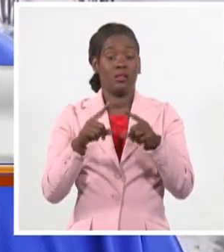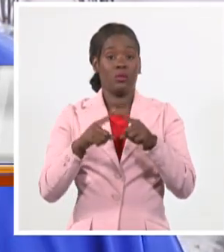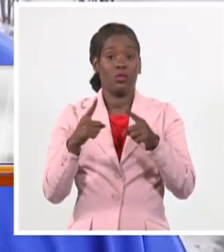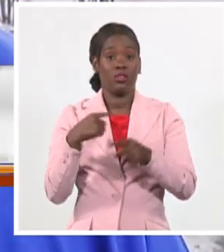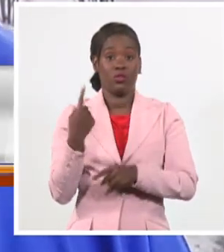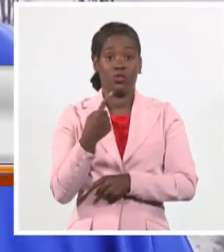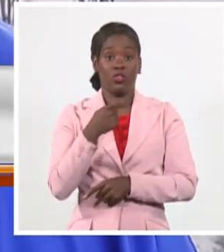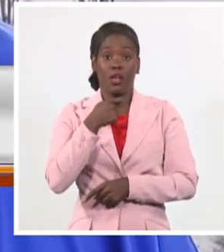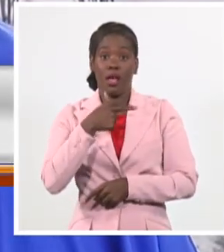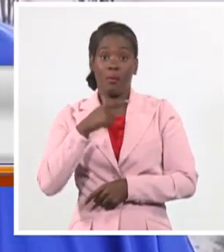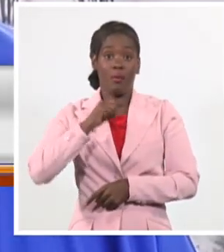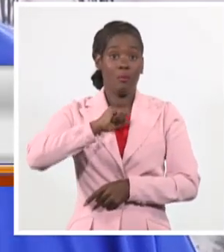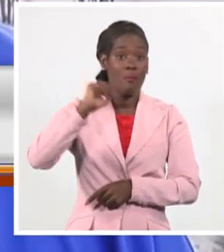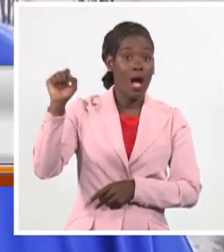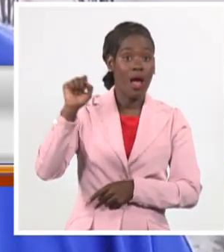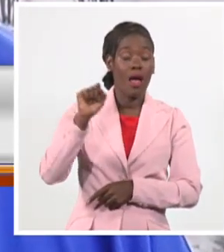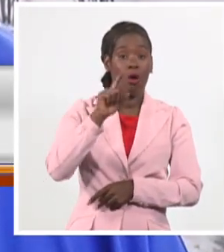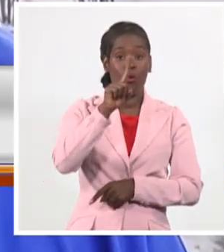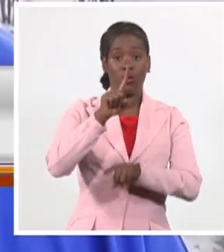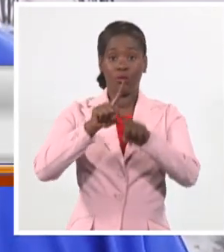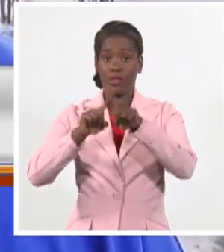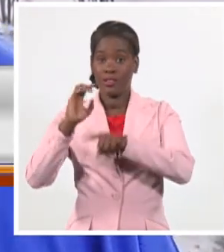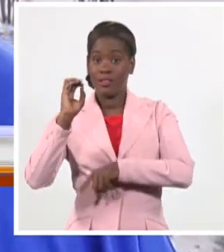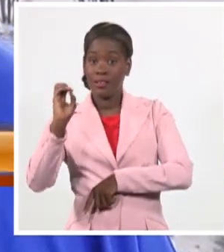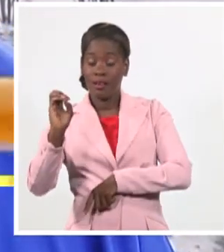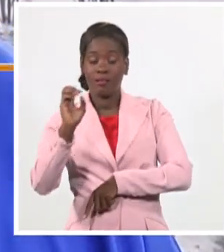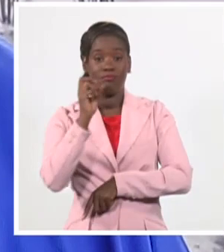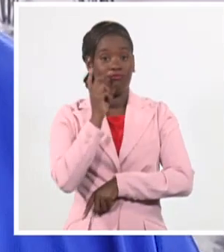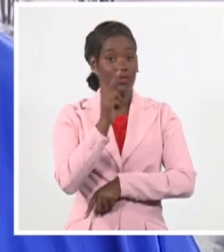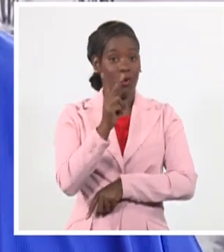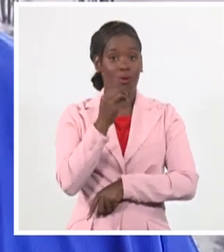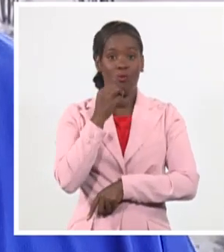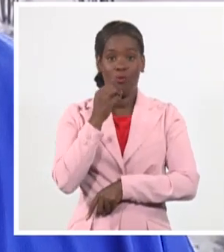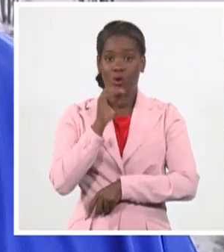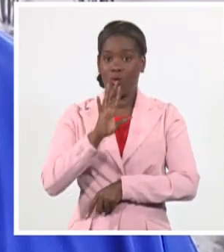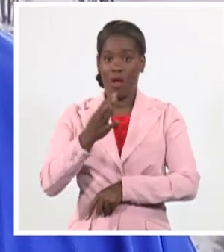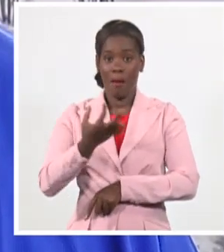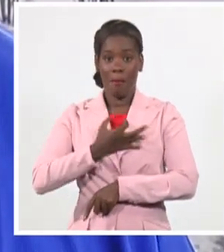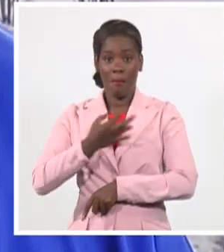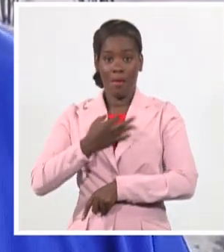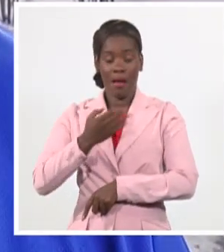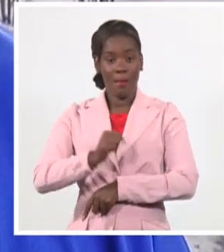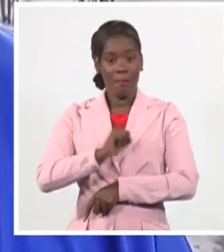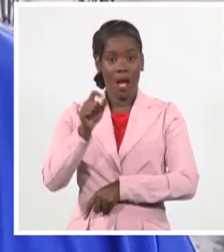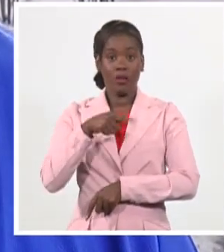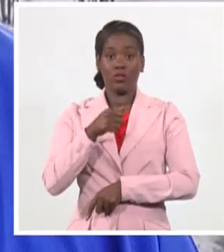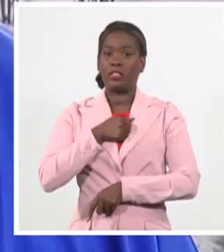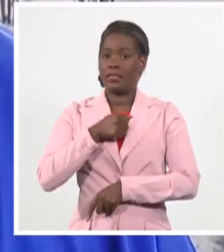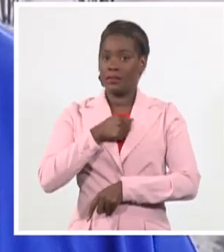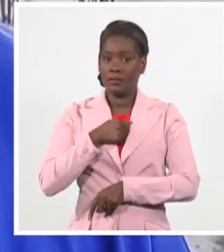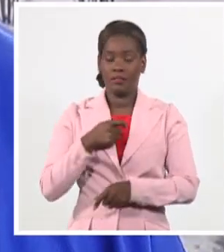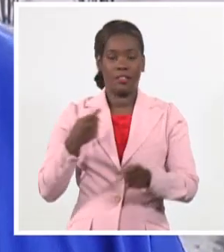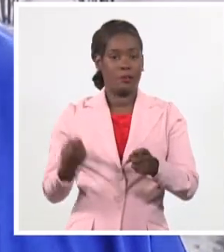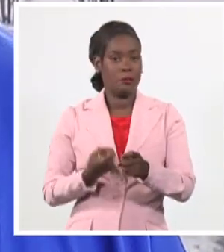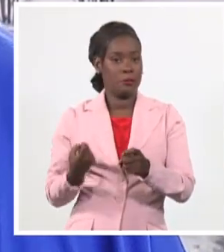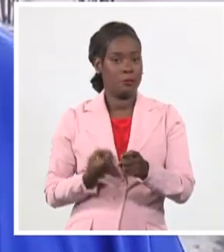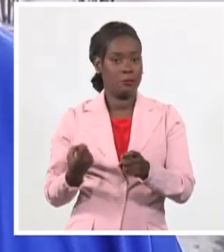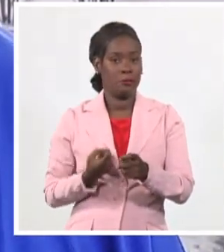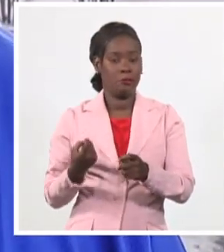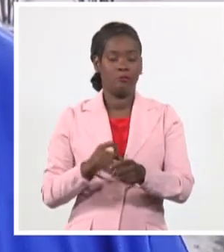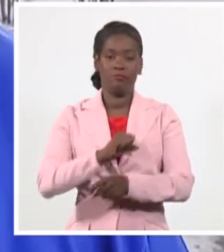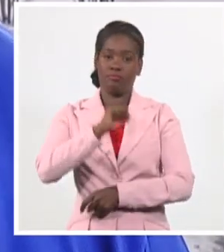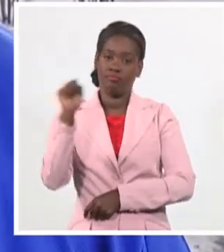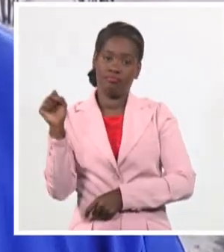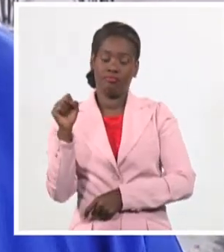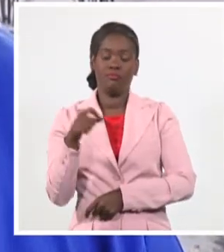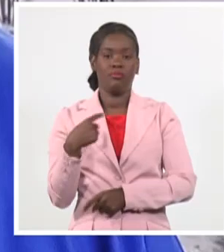pasamos con 1-0. Que ya sería fundamental, porque con 2 victorias más estaríamos discutiendo medallas, que es lo que aspira el grupo. Pero bueno, vamos día a día y respetando siempre al contrario. Es un